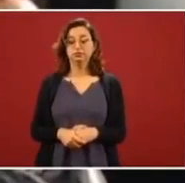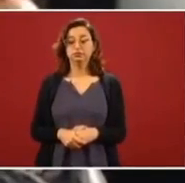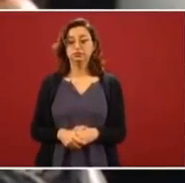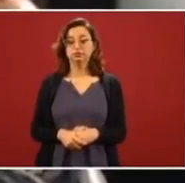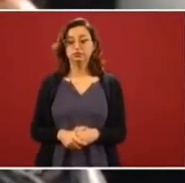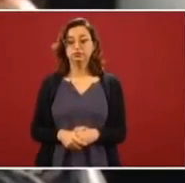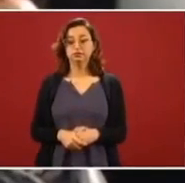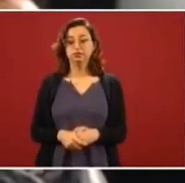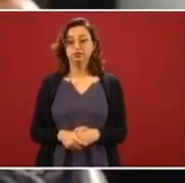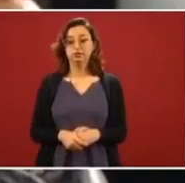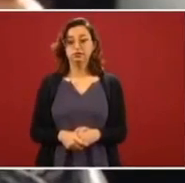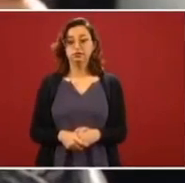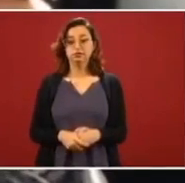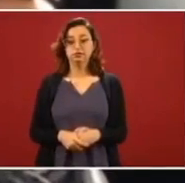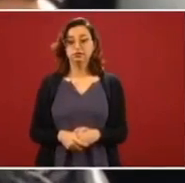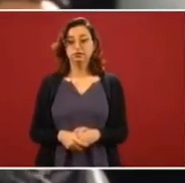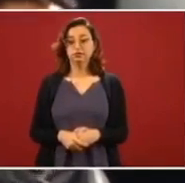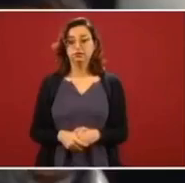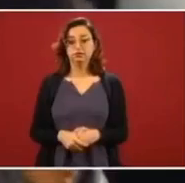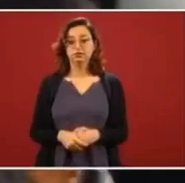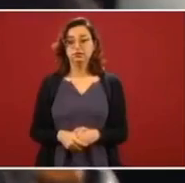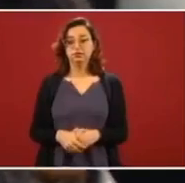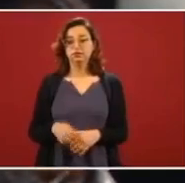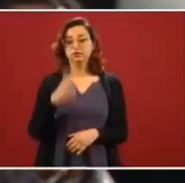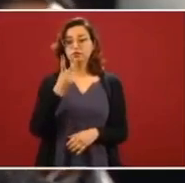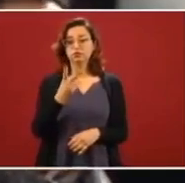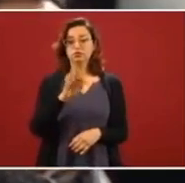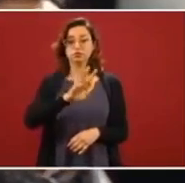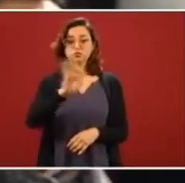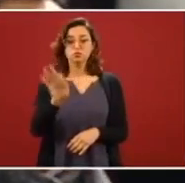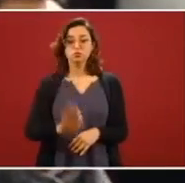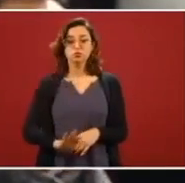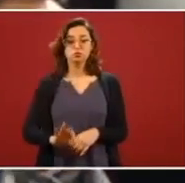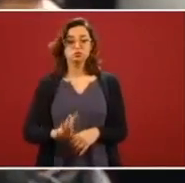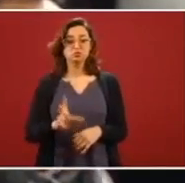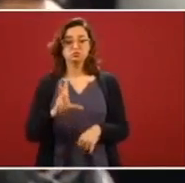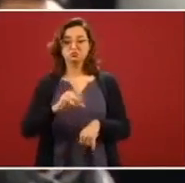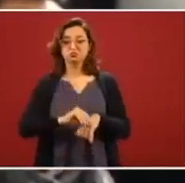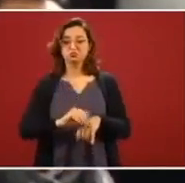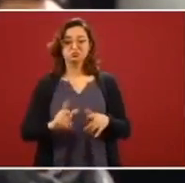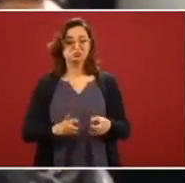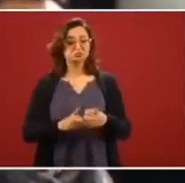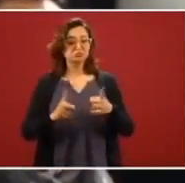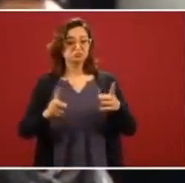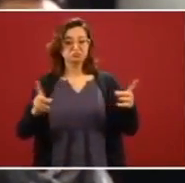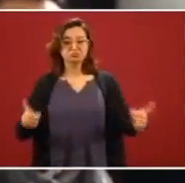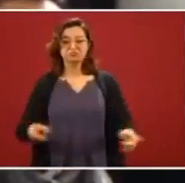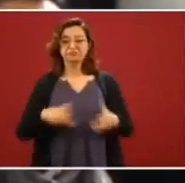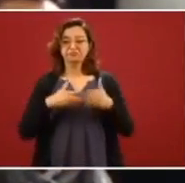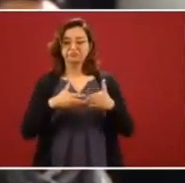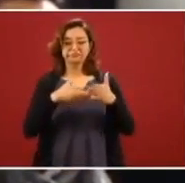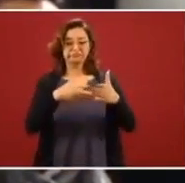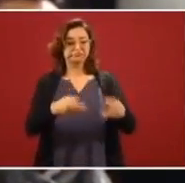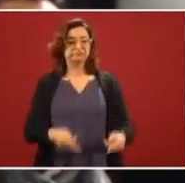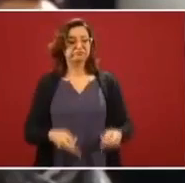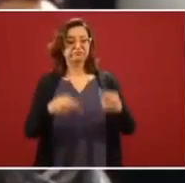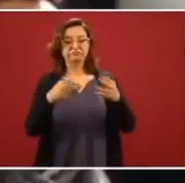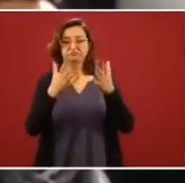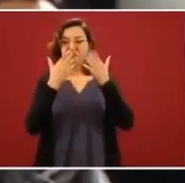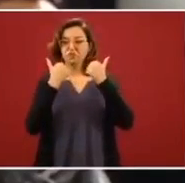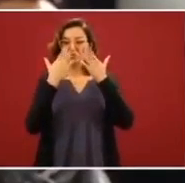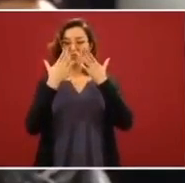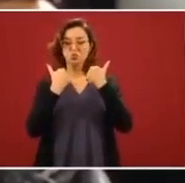no permite el desarrollo de una marina mercante, a menos de que no hay una cultura respecto a la comercialización de